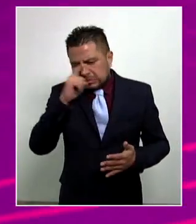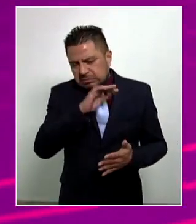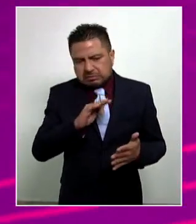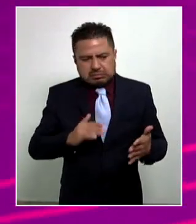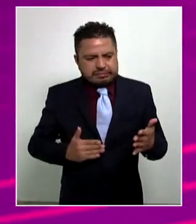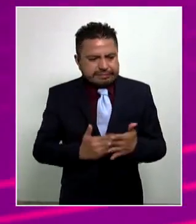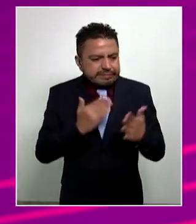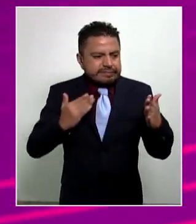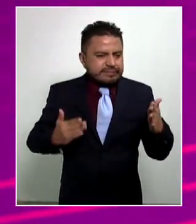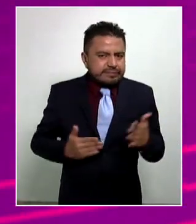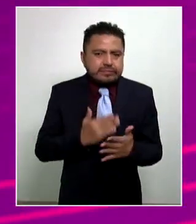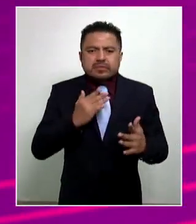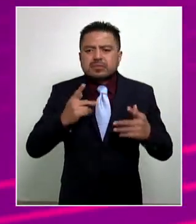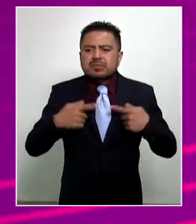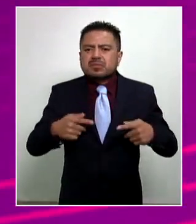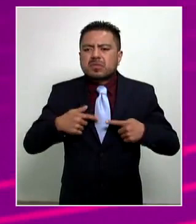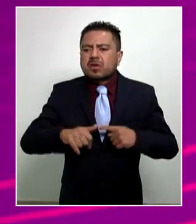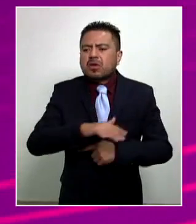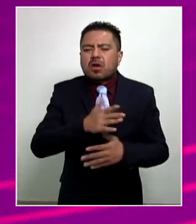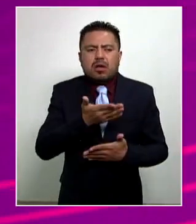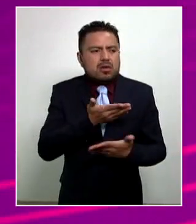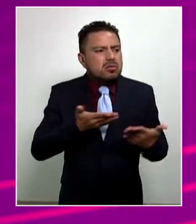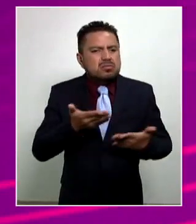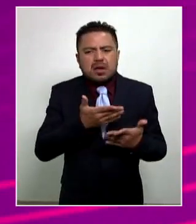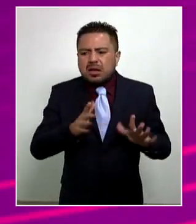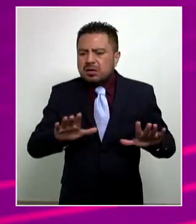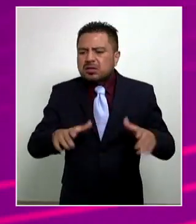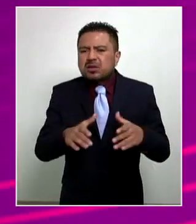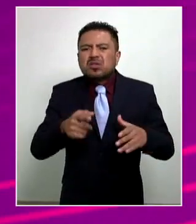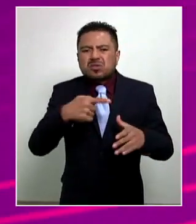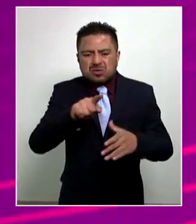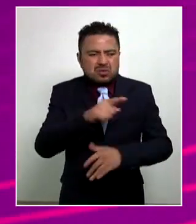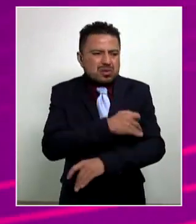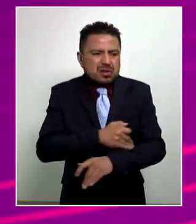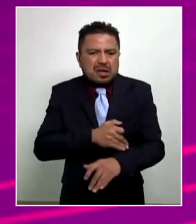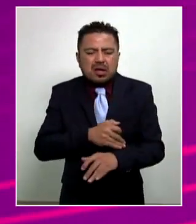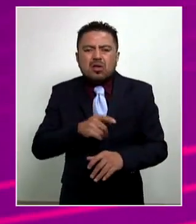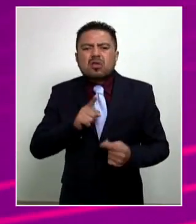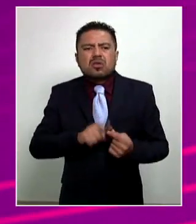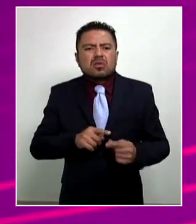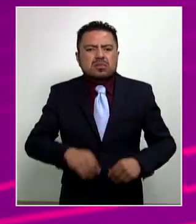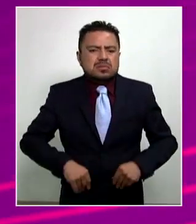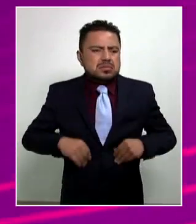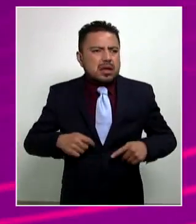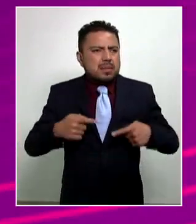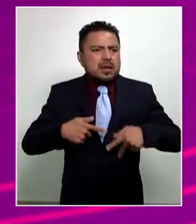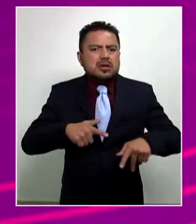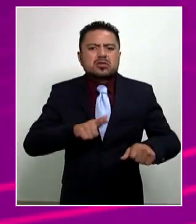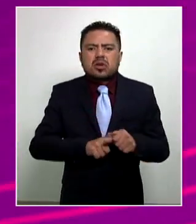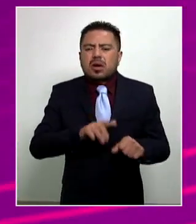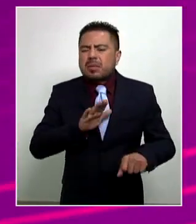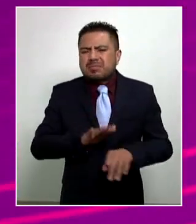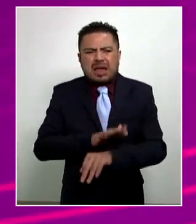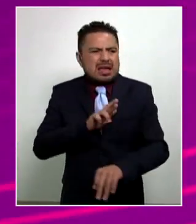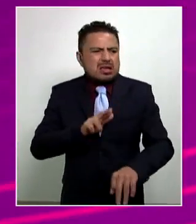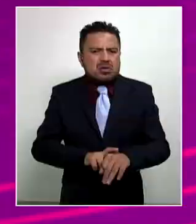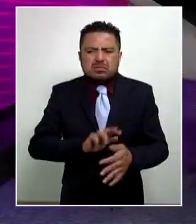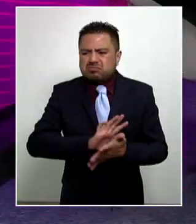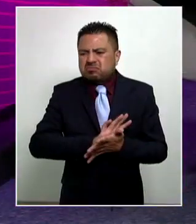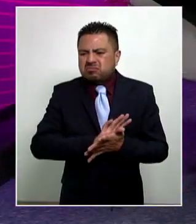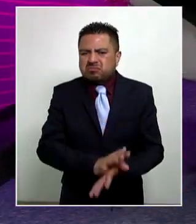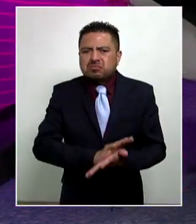o las personas a tu alrededor con quien compartes algunas de estas intersecciones? ¿Dónde has vivido en lo personal las mayores